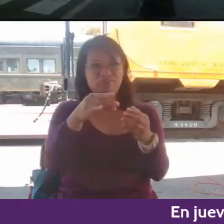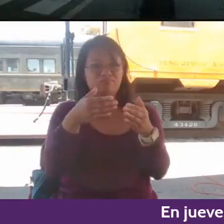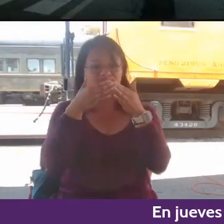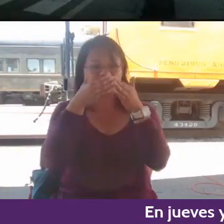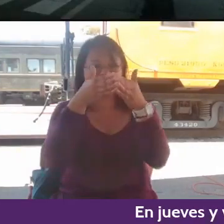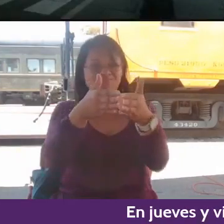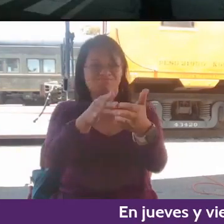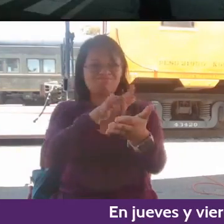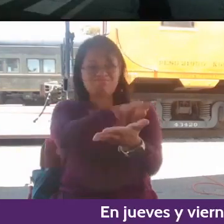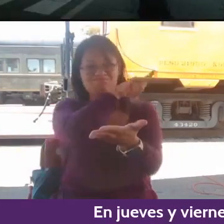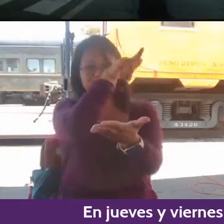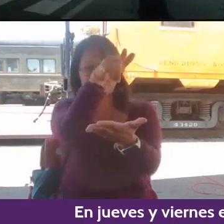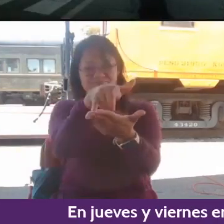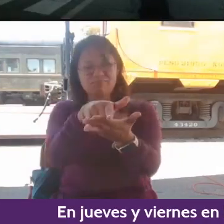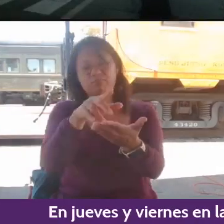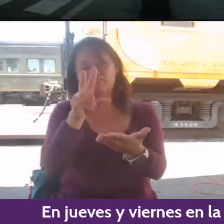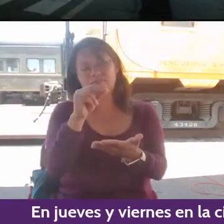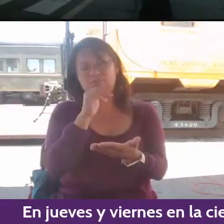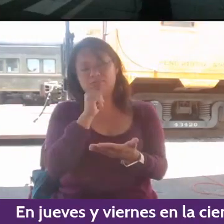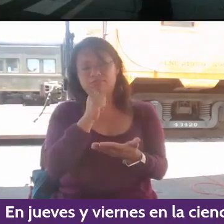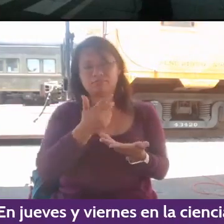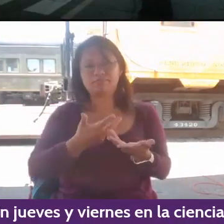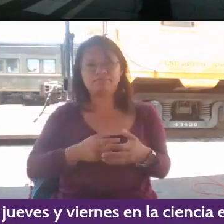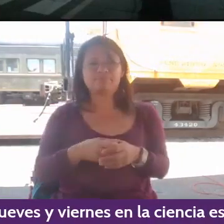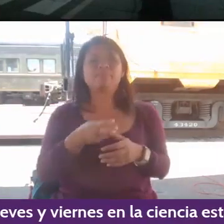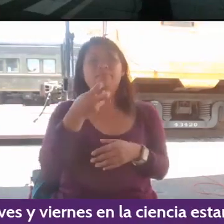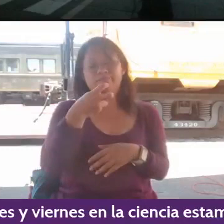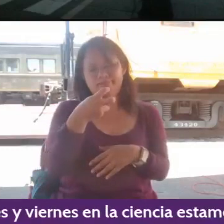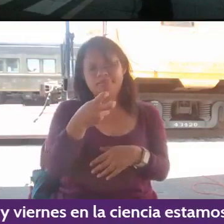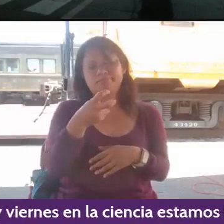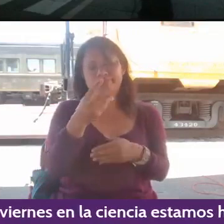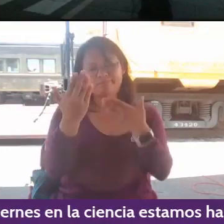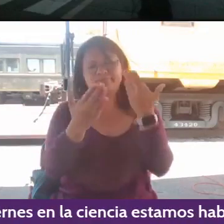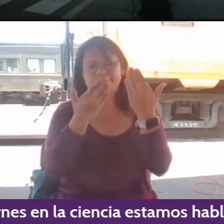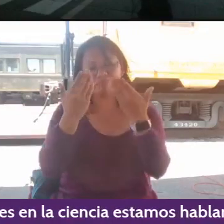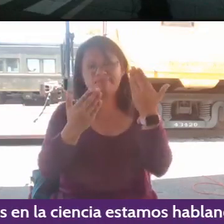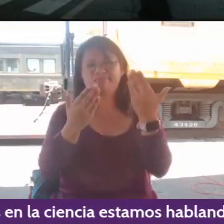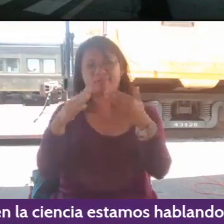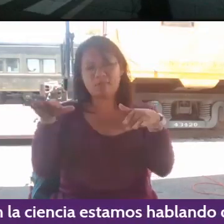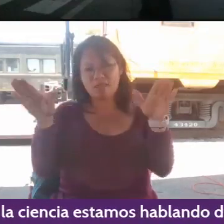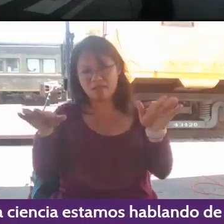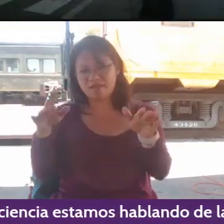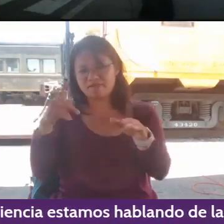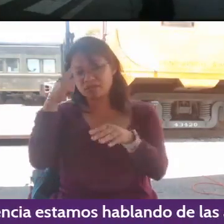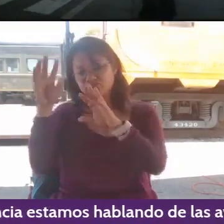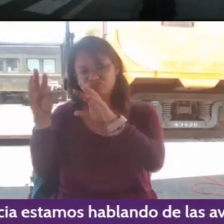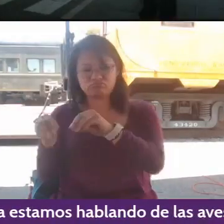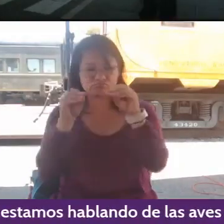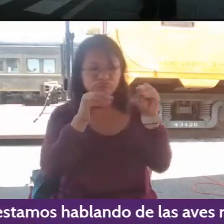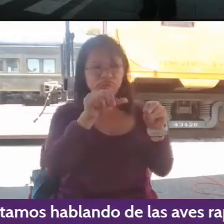que se ha tomado del diseño de natural de las aves rapaces y se aplican en la aeronáutica.